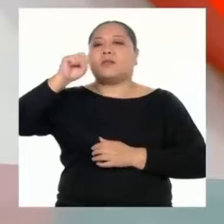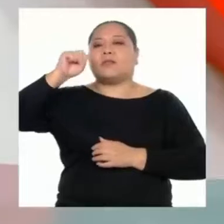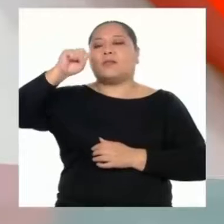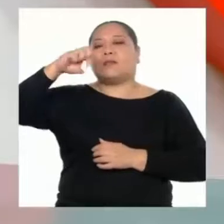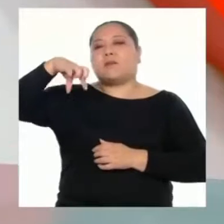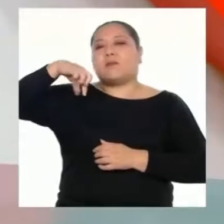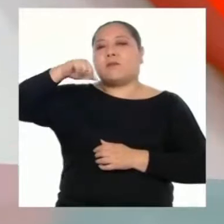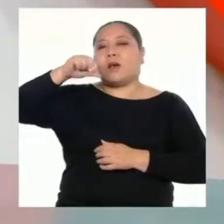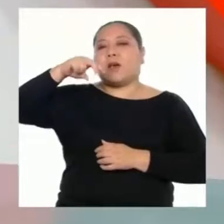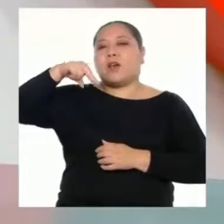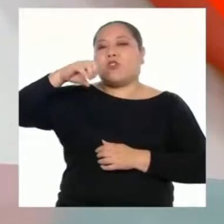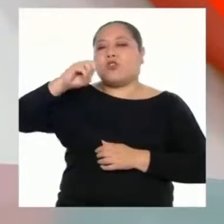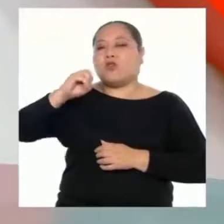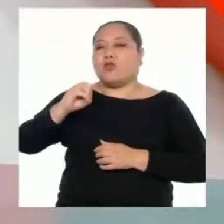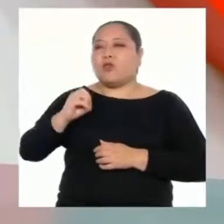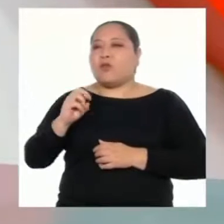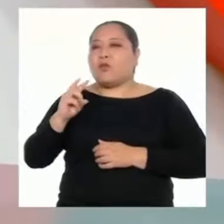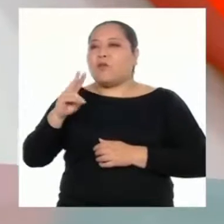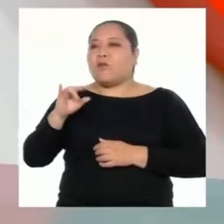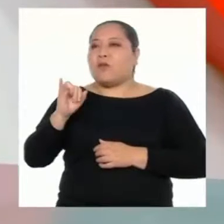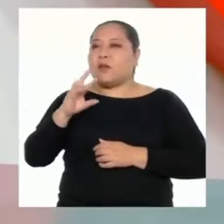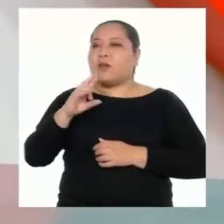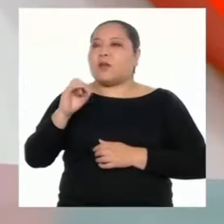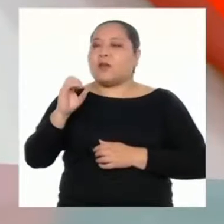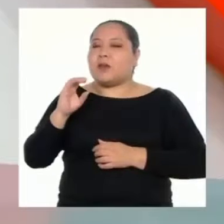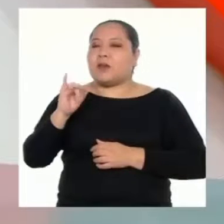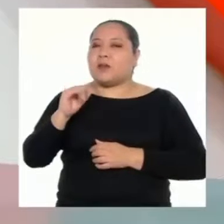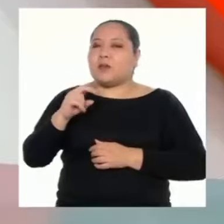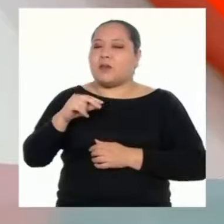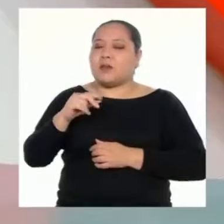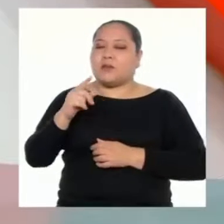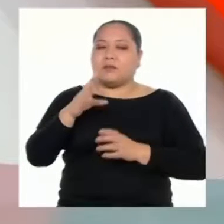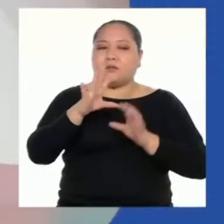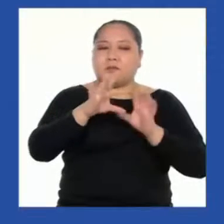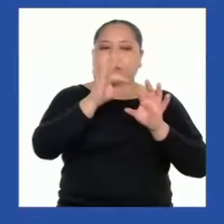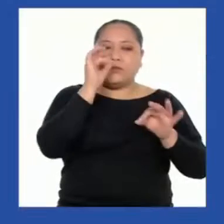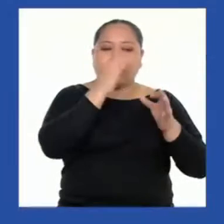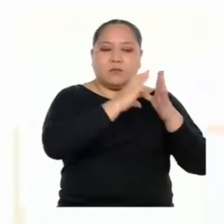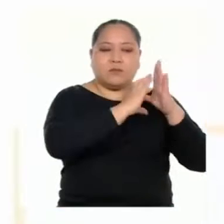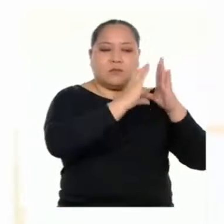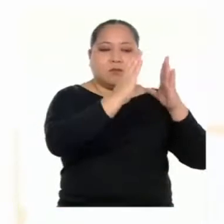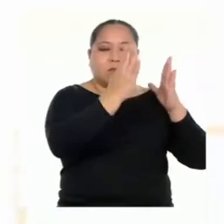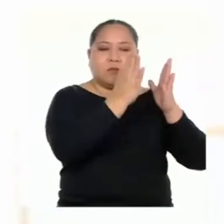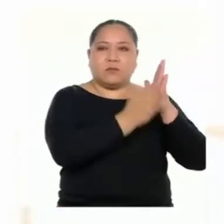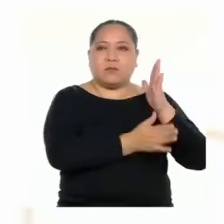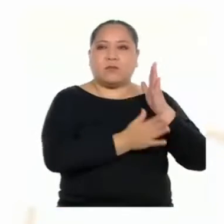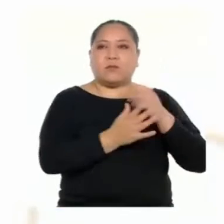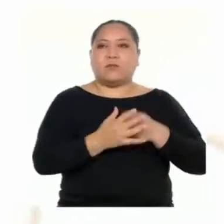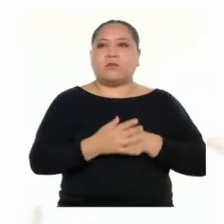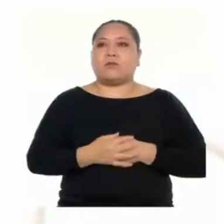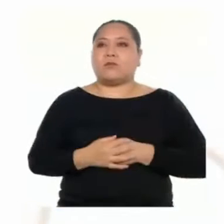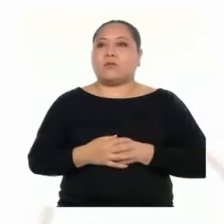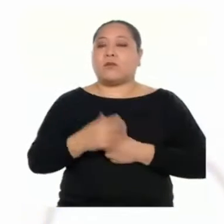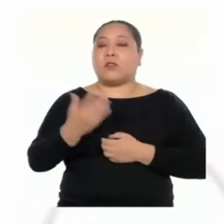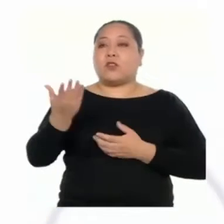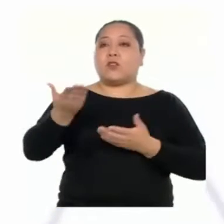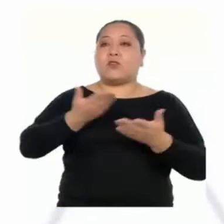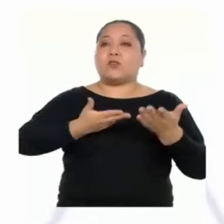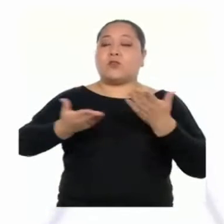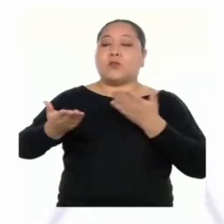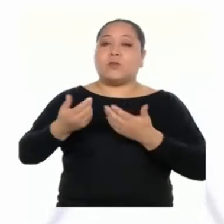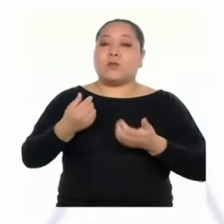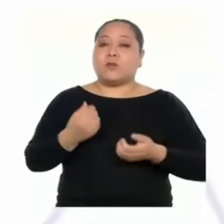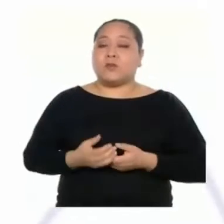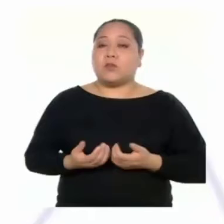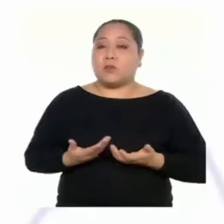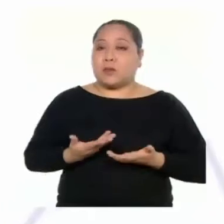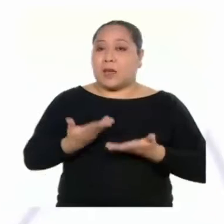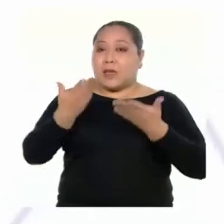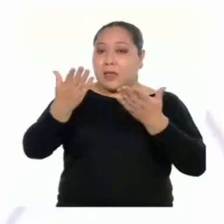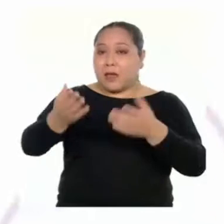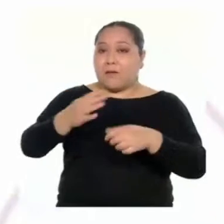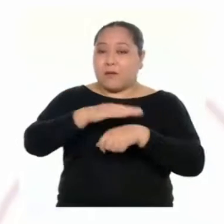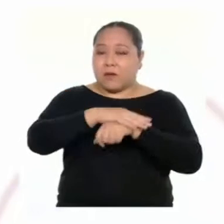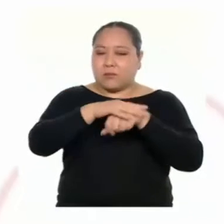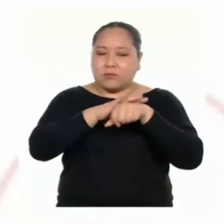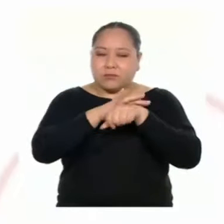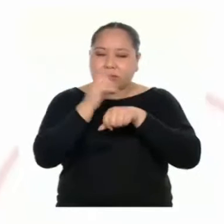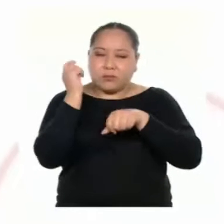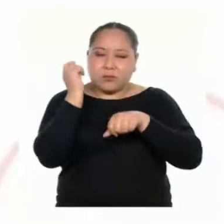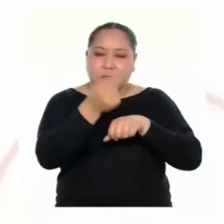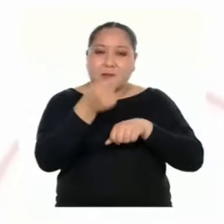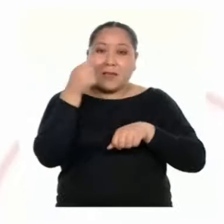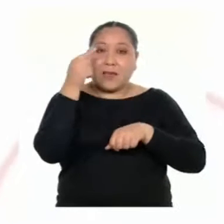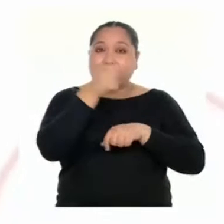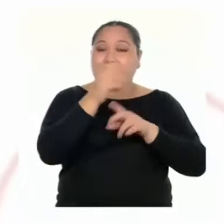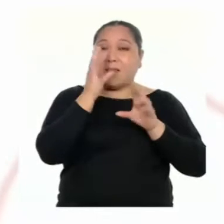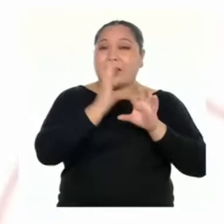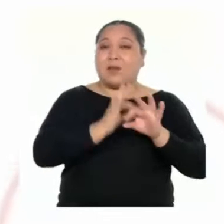hispano-virreinales. De una fuente bibliográfica rescato lo siguiente. Los servicios prestados por las hechiceras